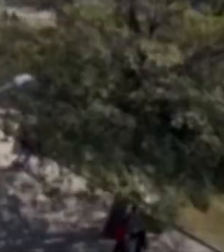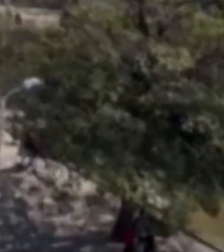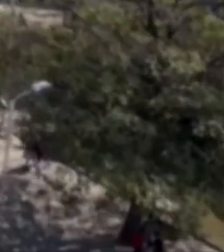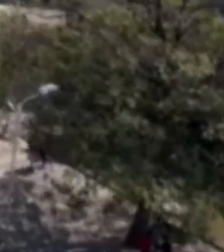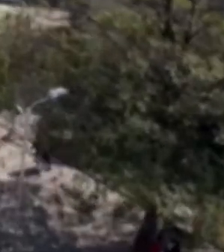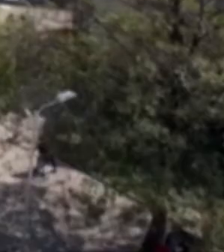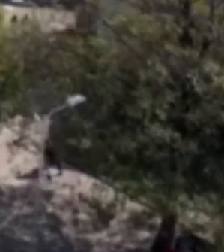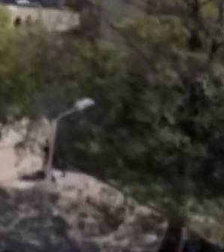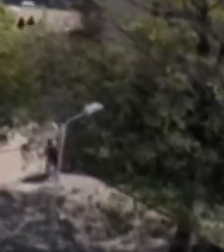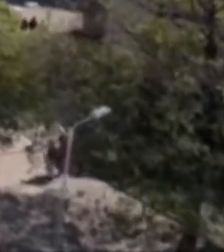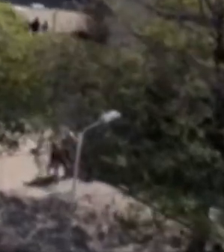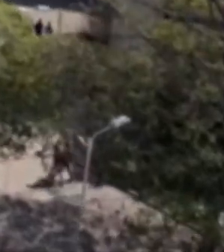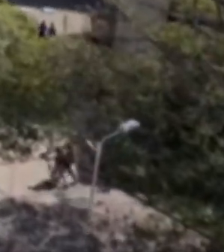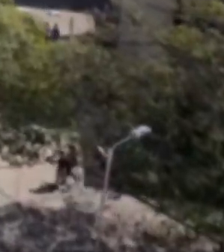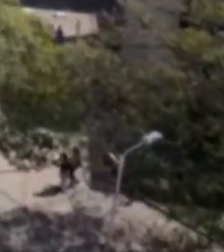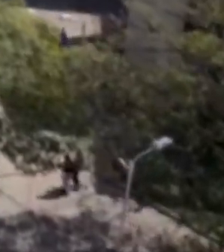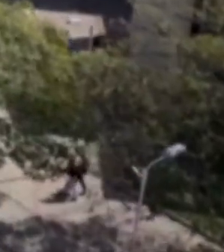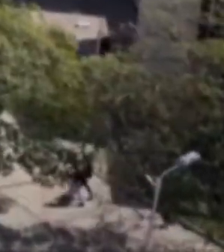Gracias,